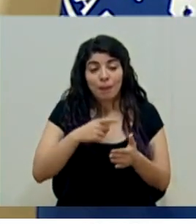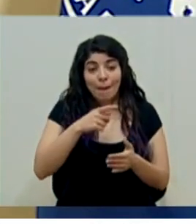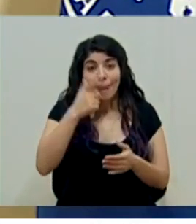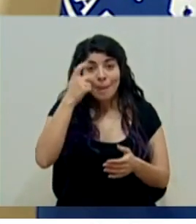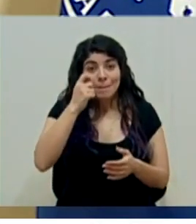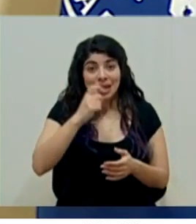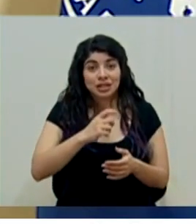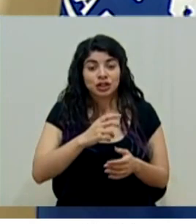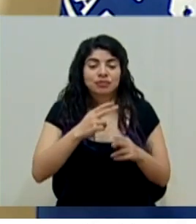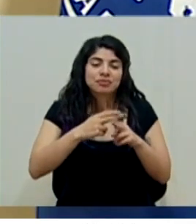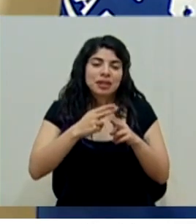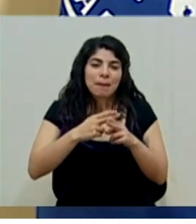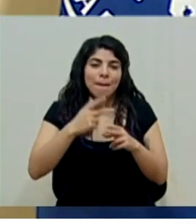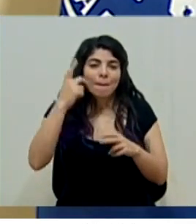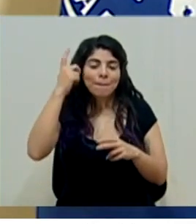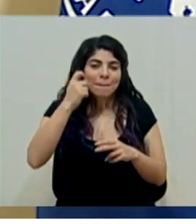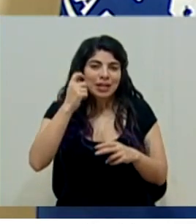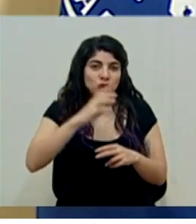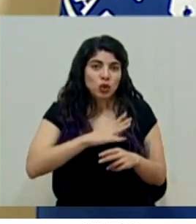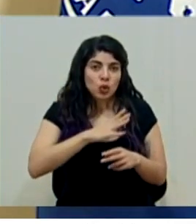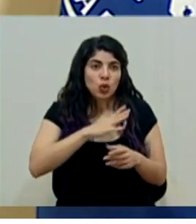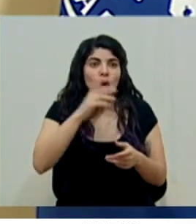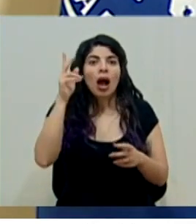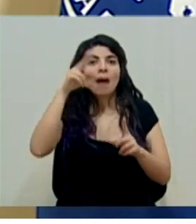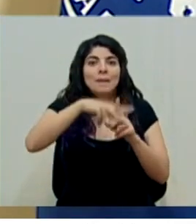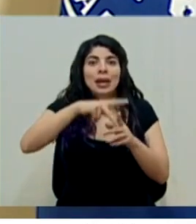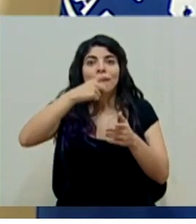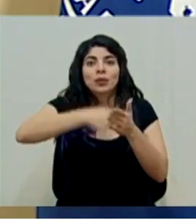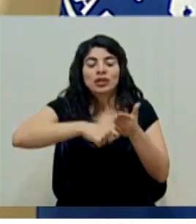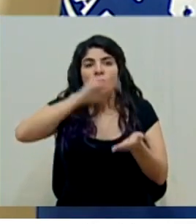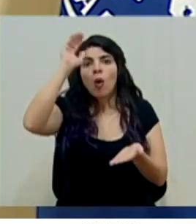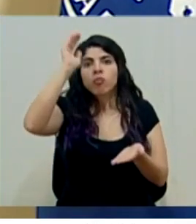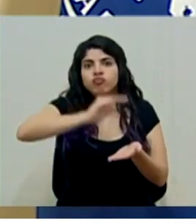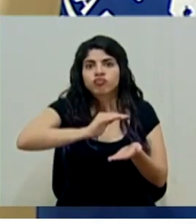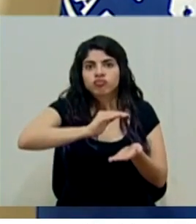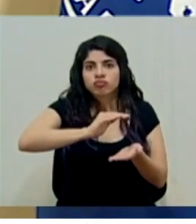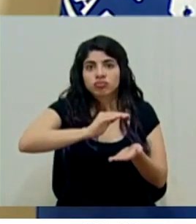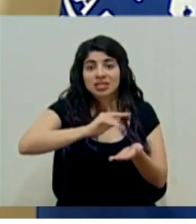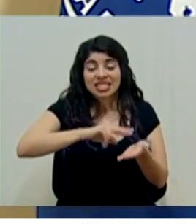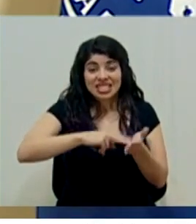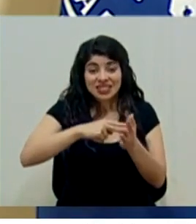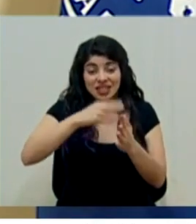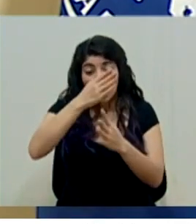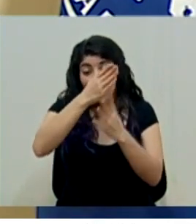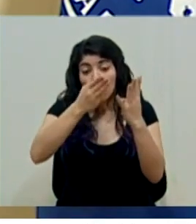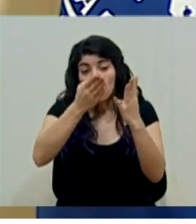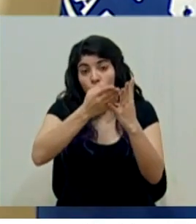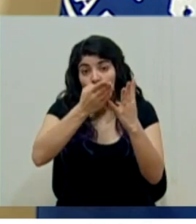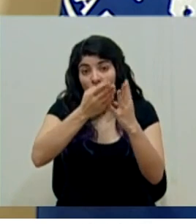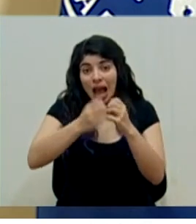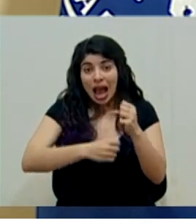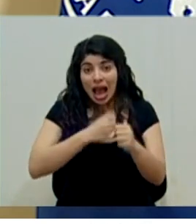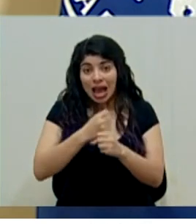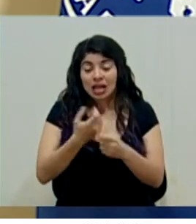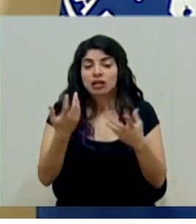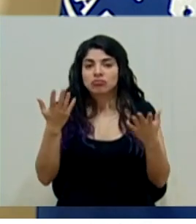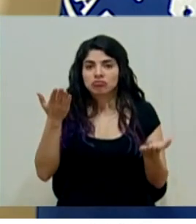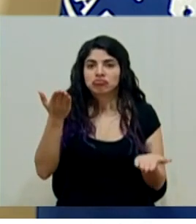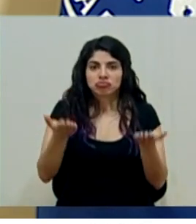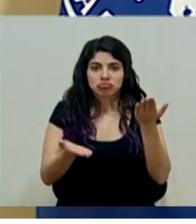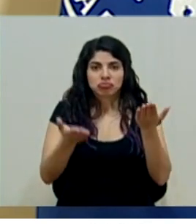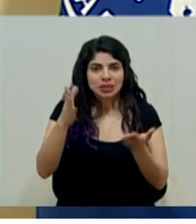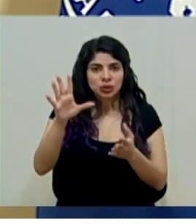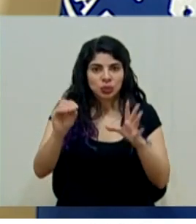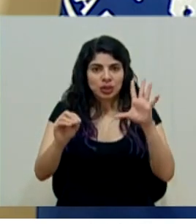del impuesto a las pensiones llamadas de lujo. Entonces, al año 4 hay ese balance. Yo entiendo